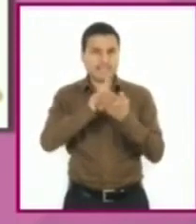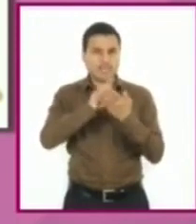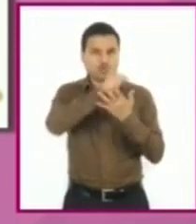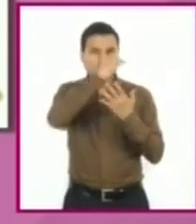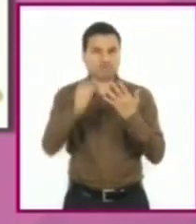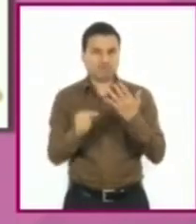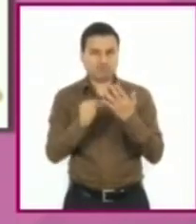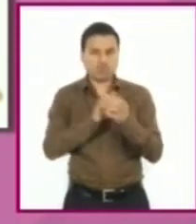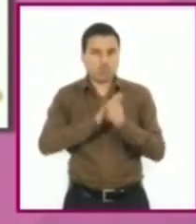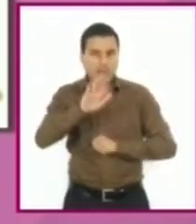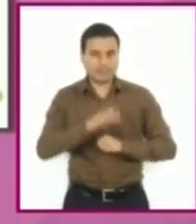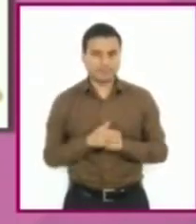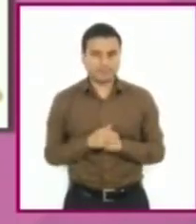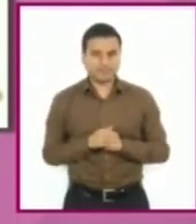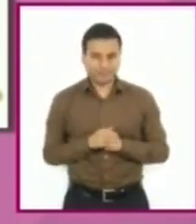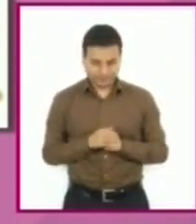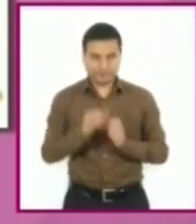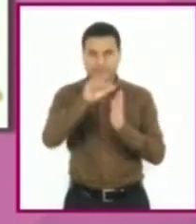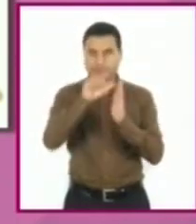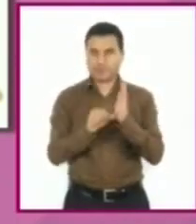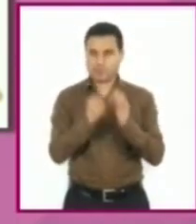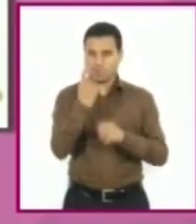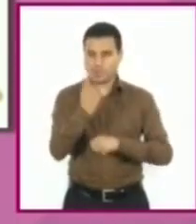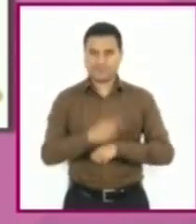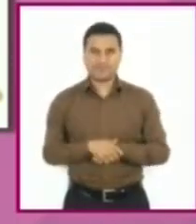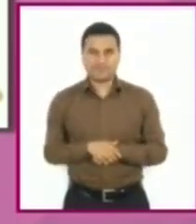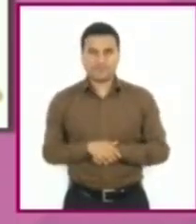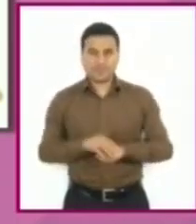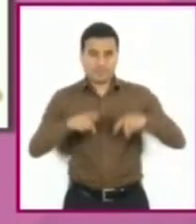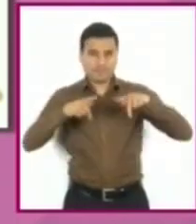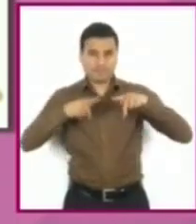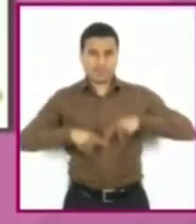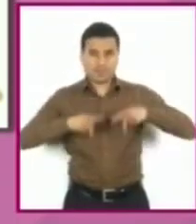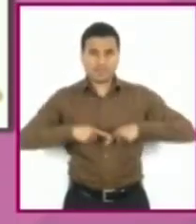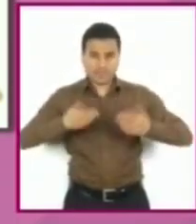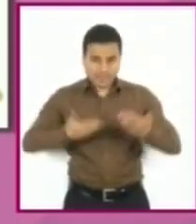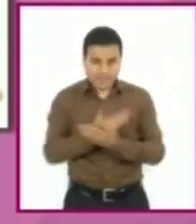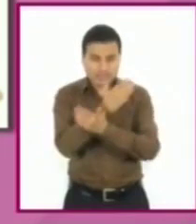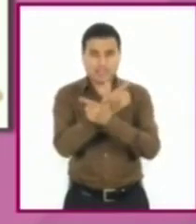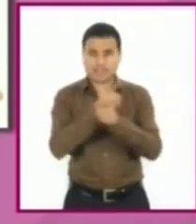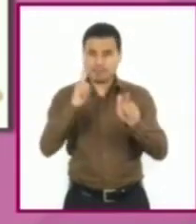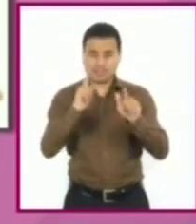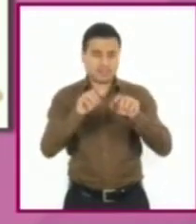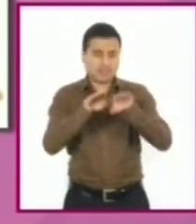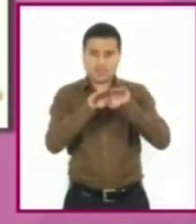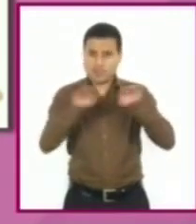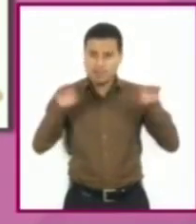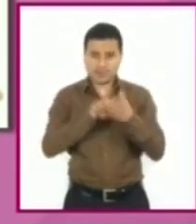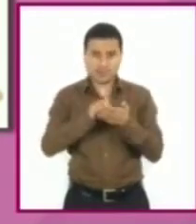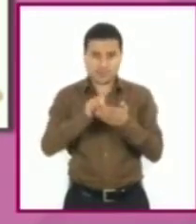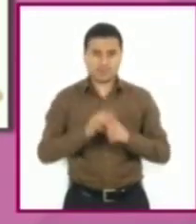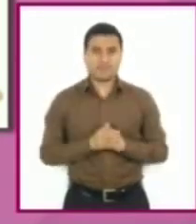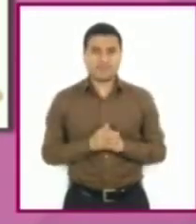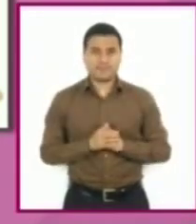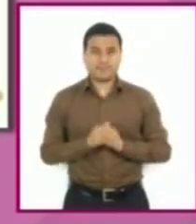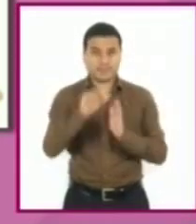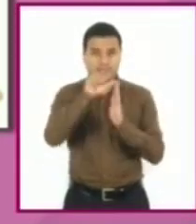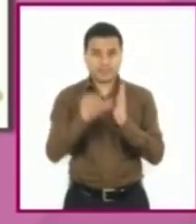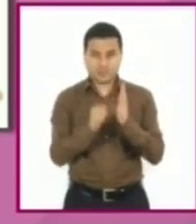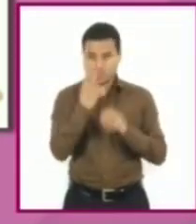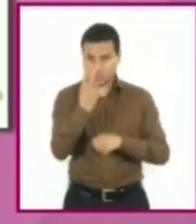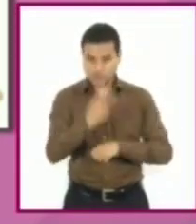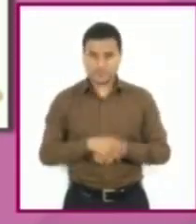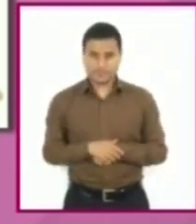del ciudadano. Artículo 1. Los hombres nacen y permanecen libres e iguales en derechos. Artículo